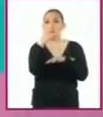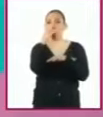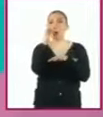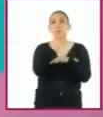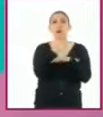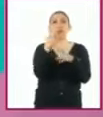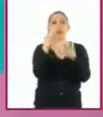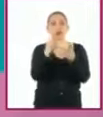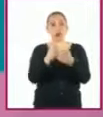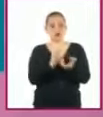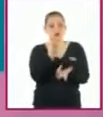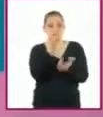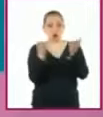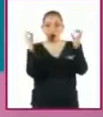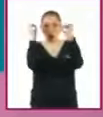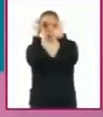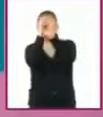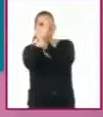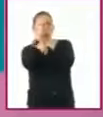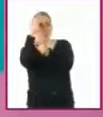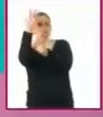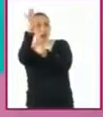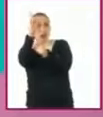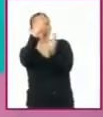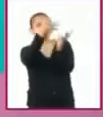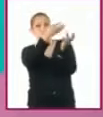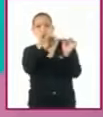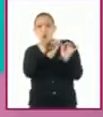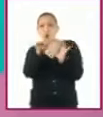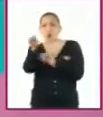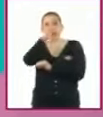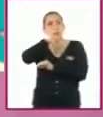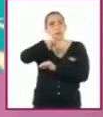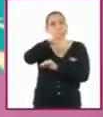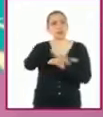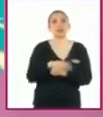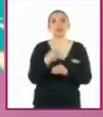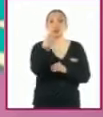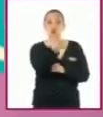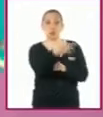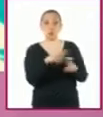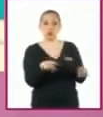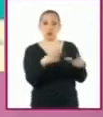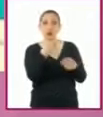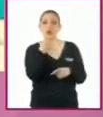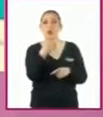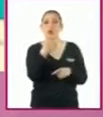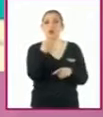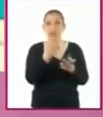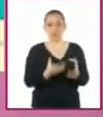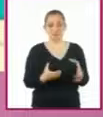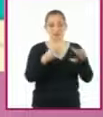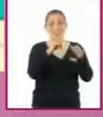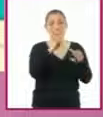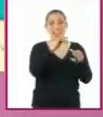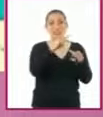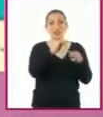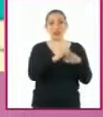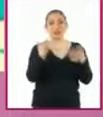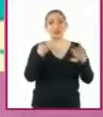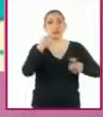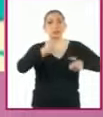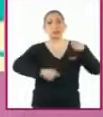de provocar fuego, obscurecer el sol y atraer serpientes. En su música, utilizan ostinatos rítmicos, haciendo